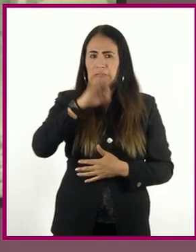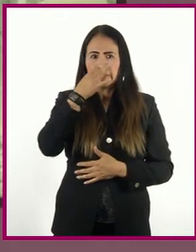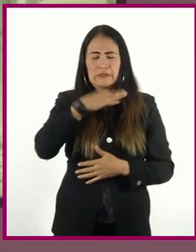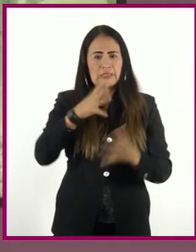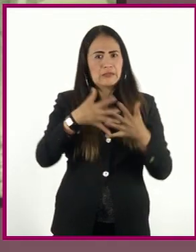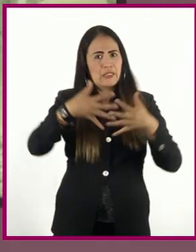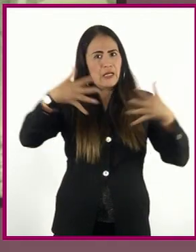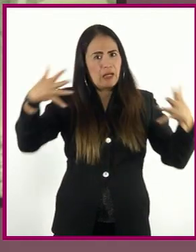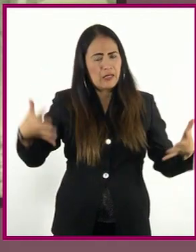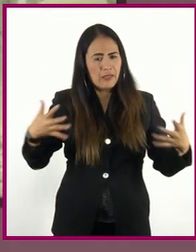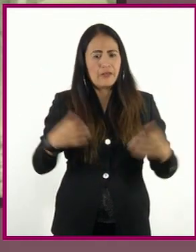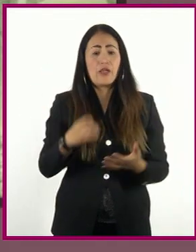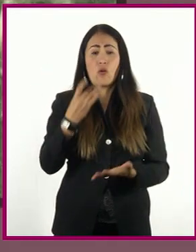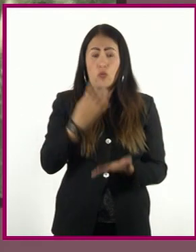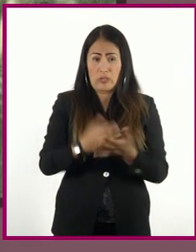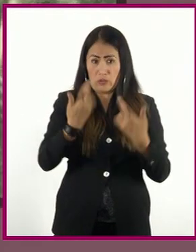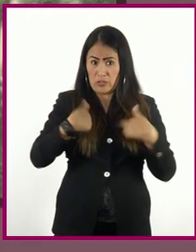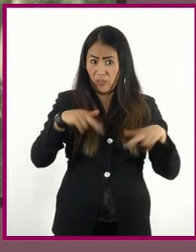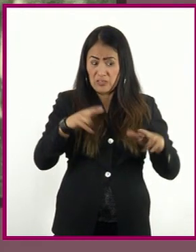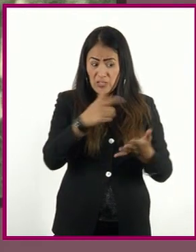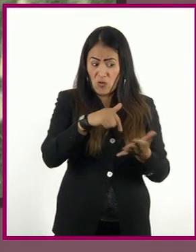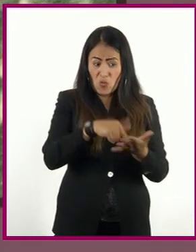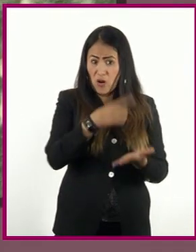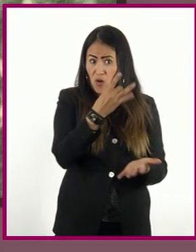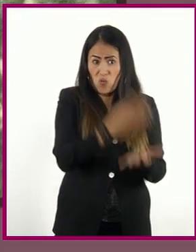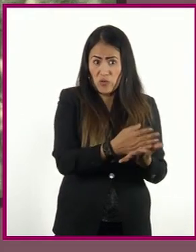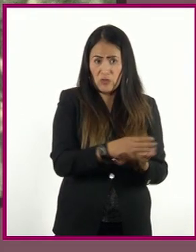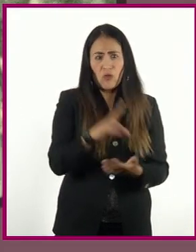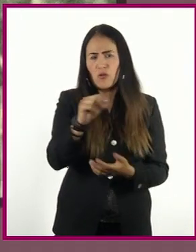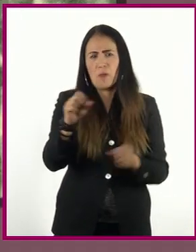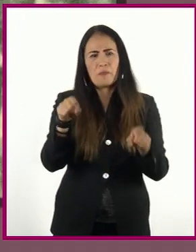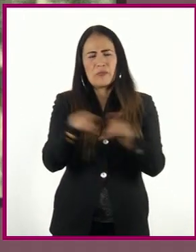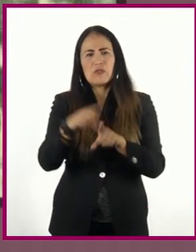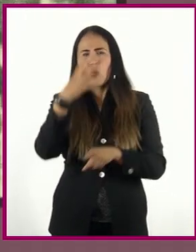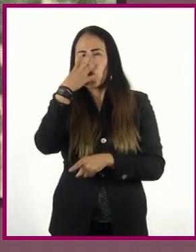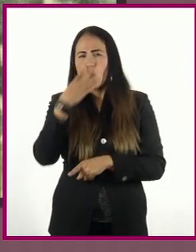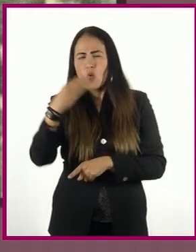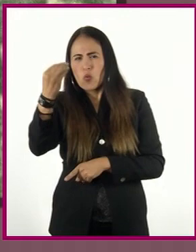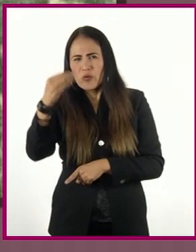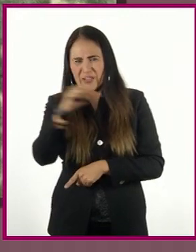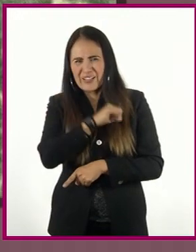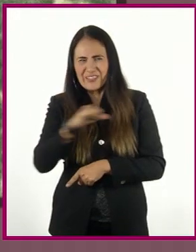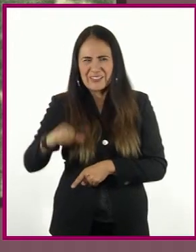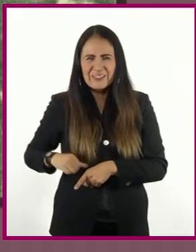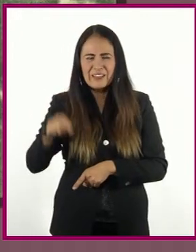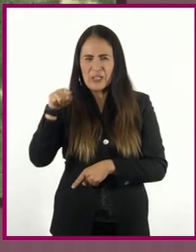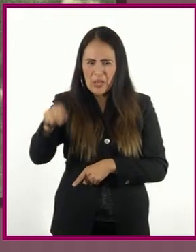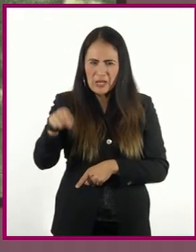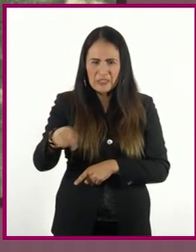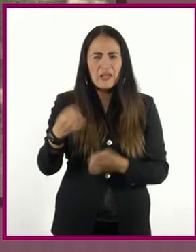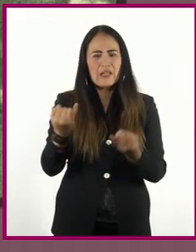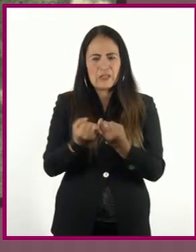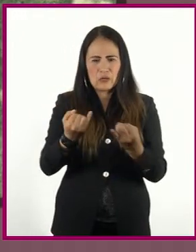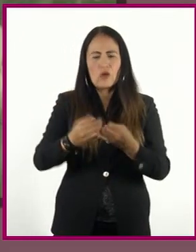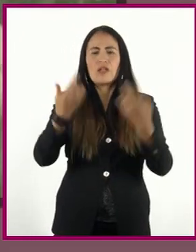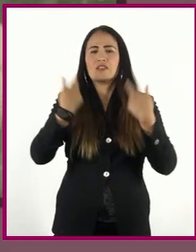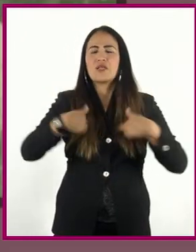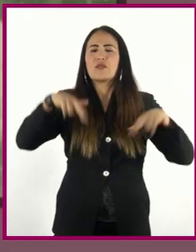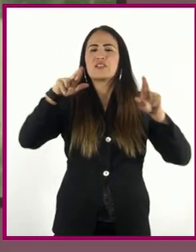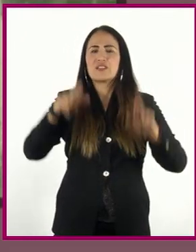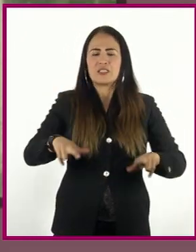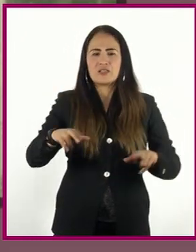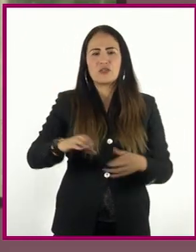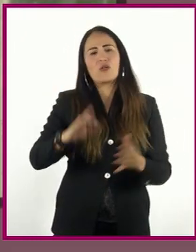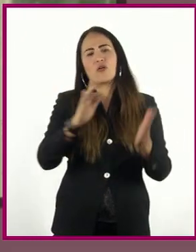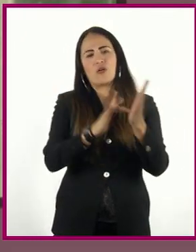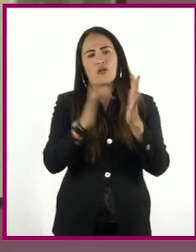pero no nada más se representa ahí. En la Candelaria Coyoacán tiene su particularidad porque tienen otra representación que se llama el